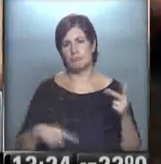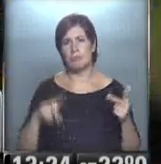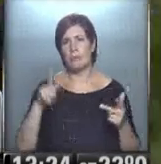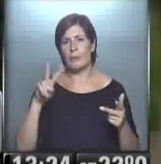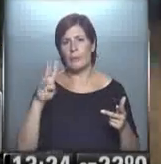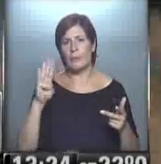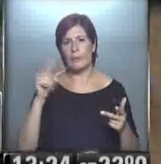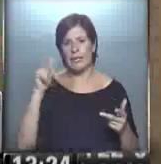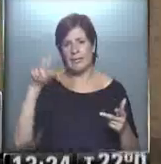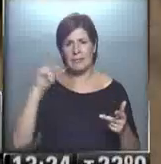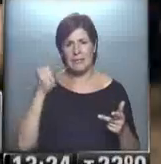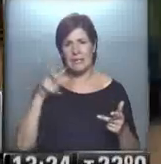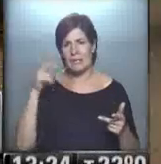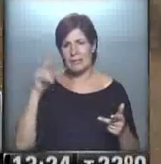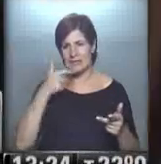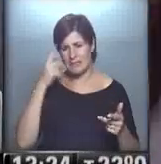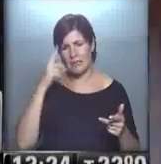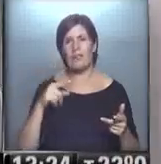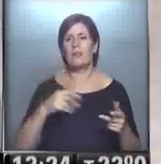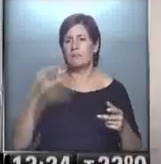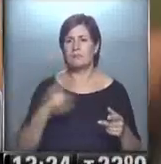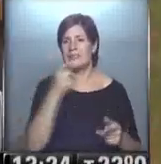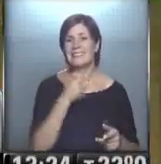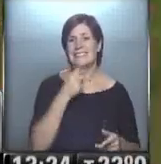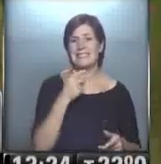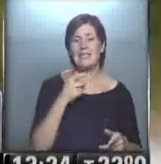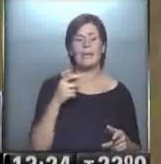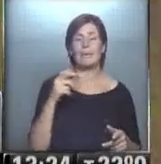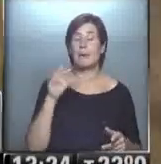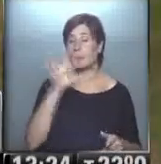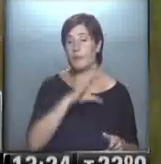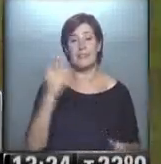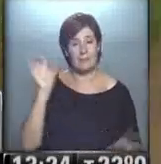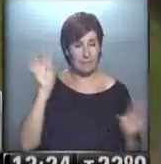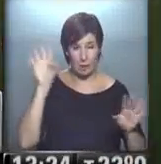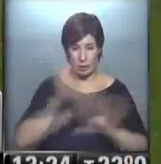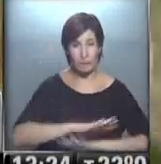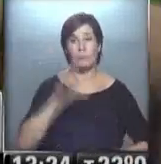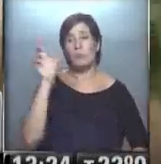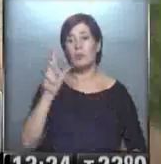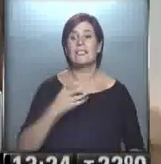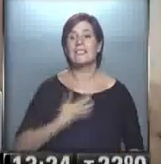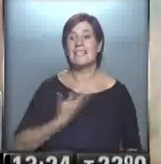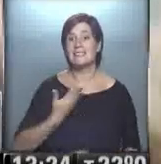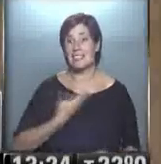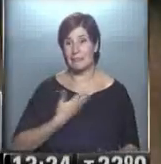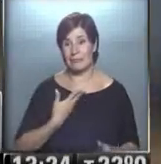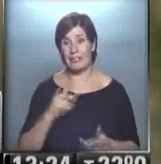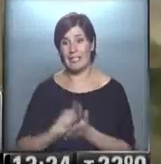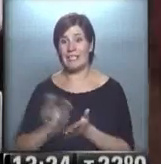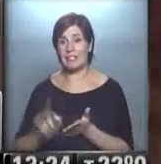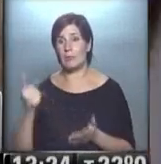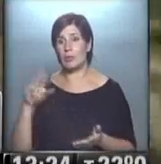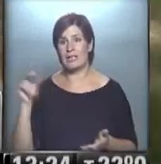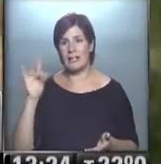de la provincia de Santa Fe escrita por Marcelo figueras y martiniano Cardoso eh Mañana es el día para quien